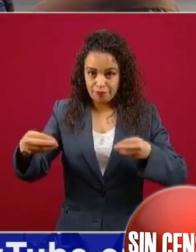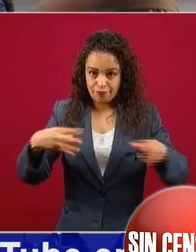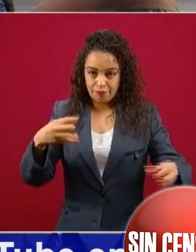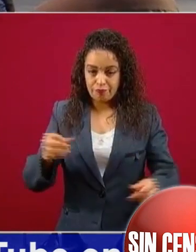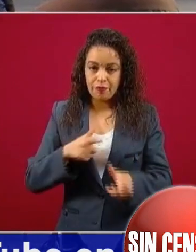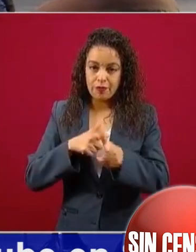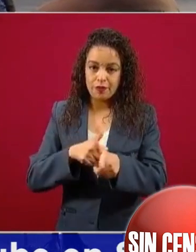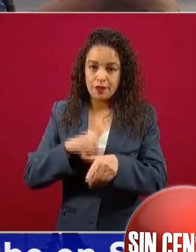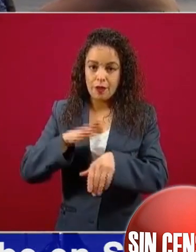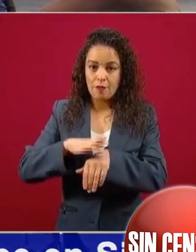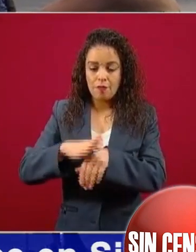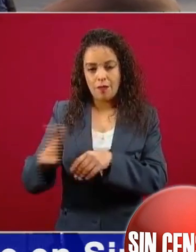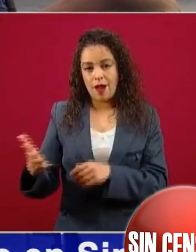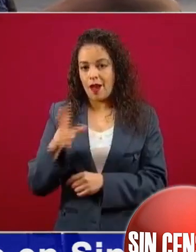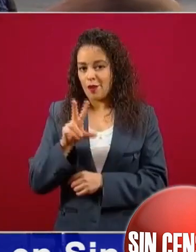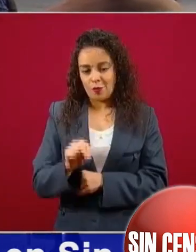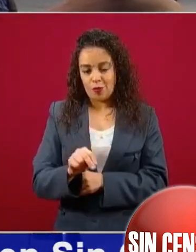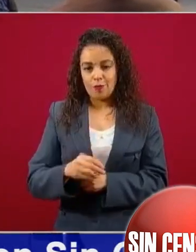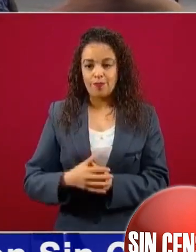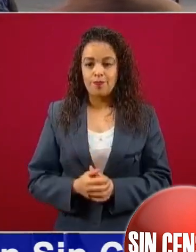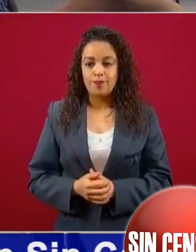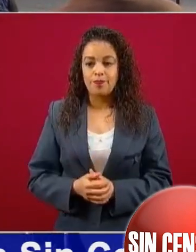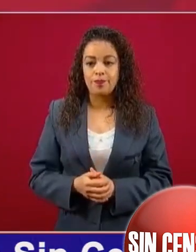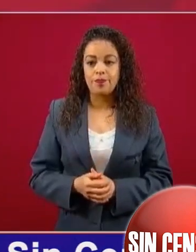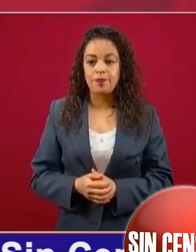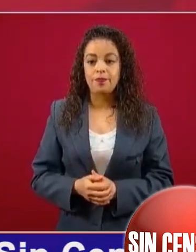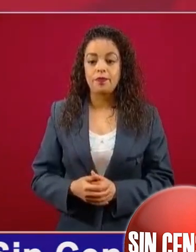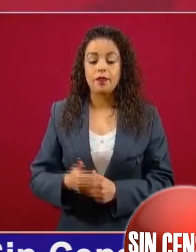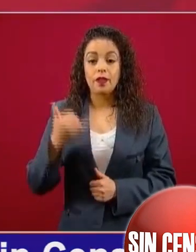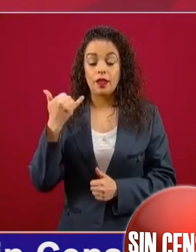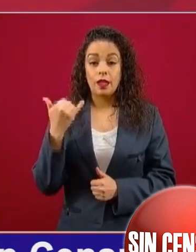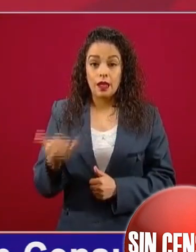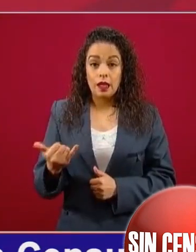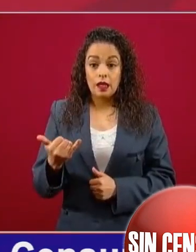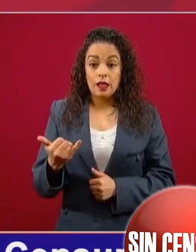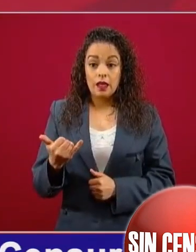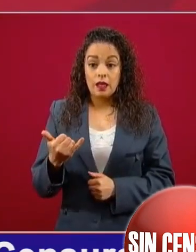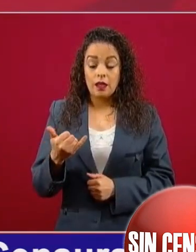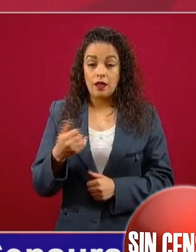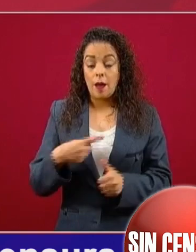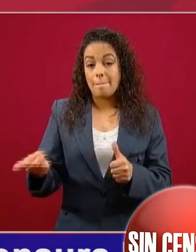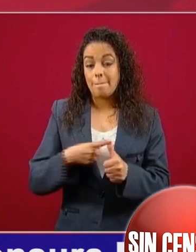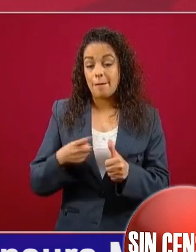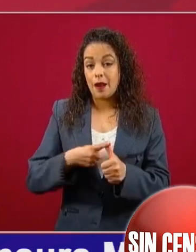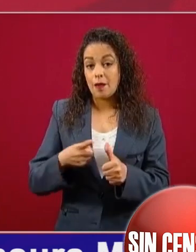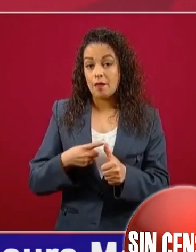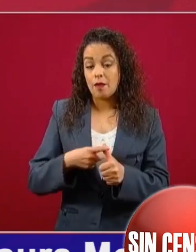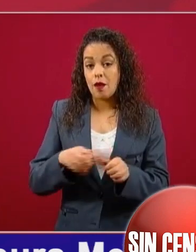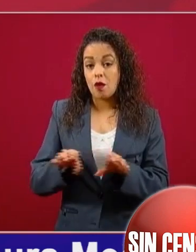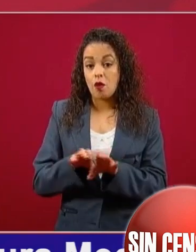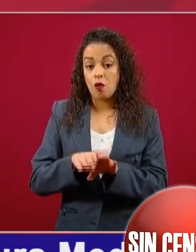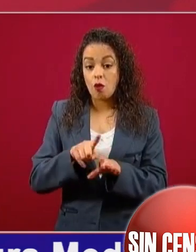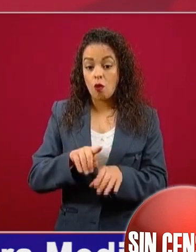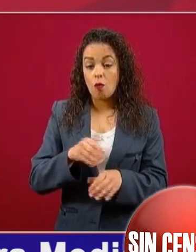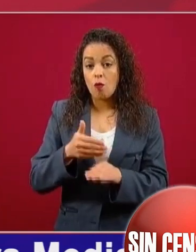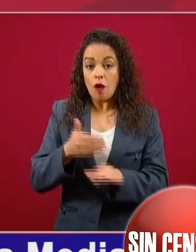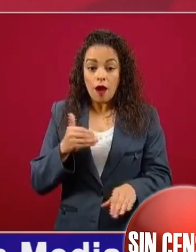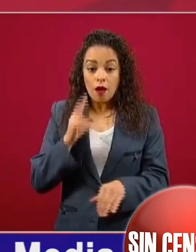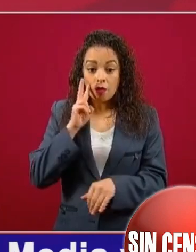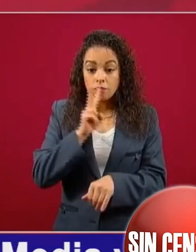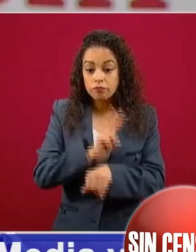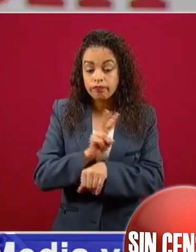tenemos filtros escolares. El primer gran filtro va a ser la familia. Le vamos a pedir a las familias